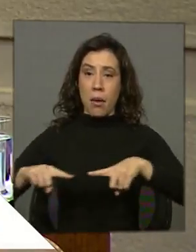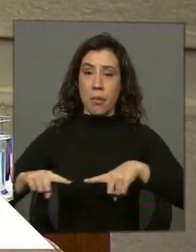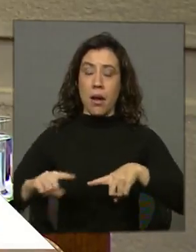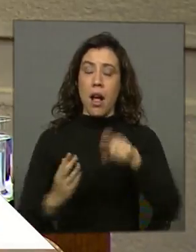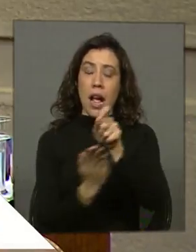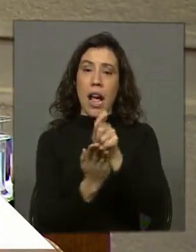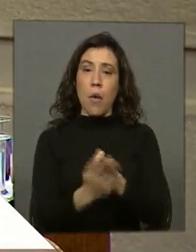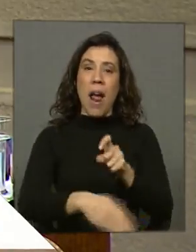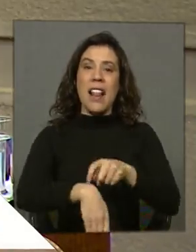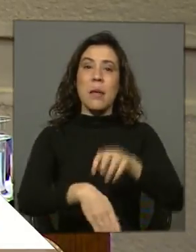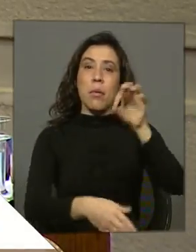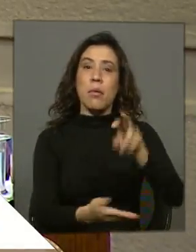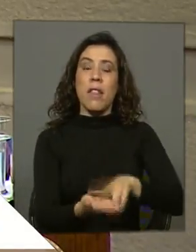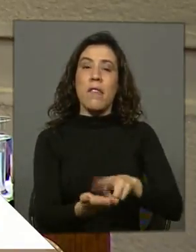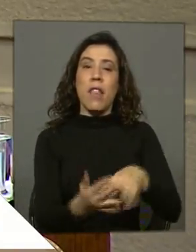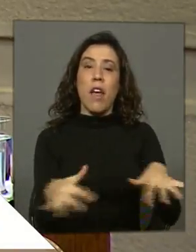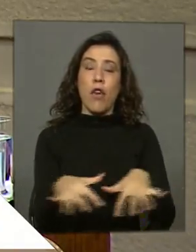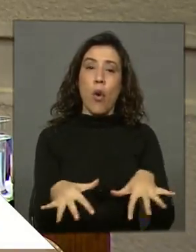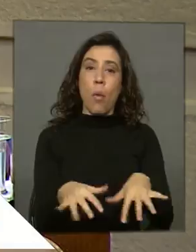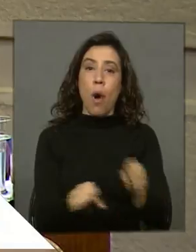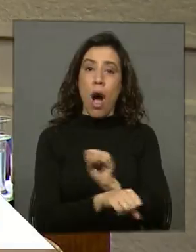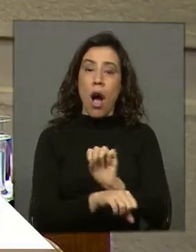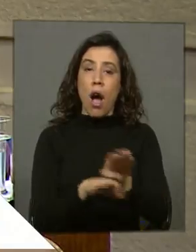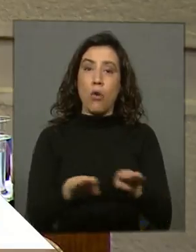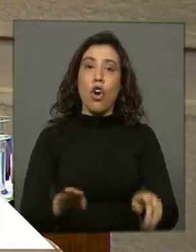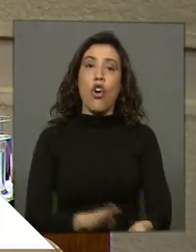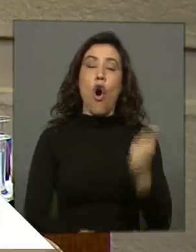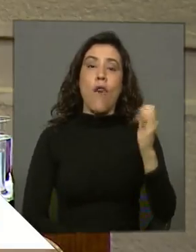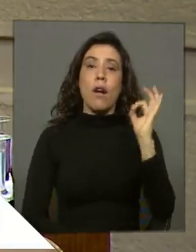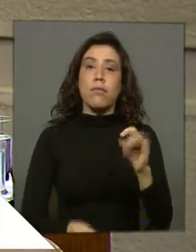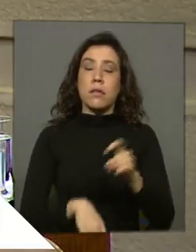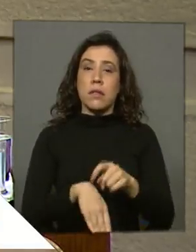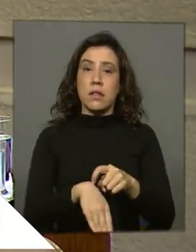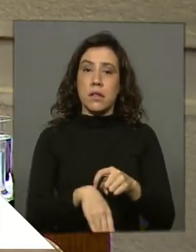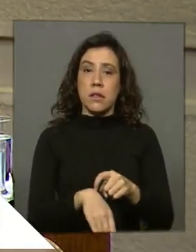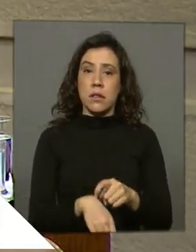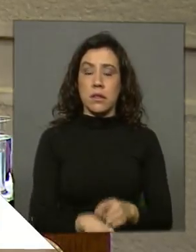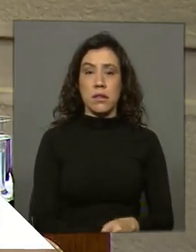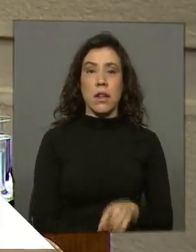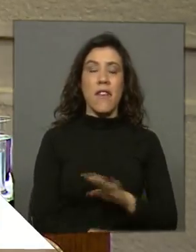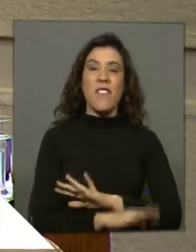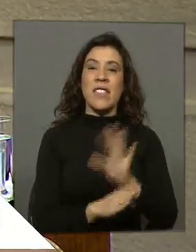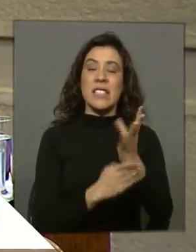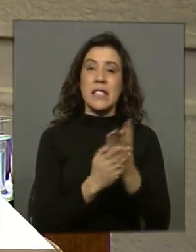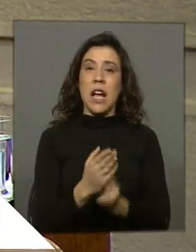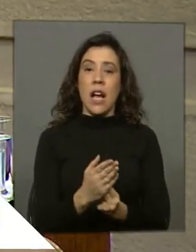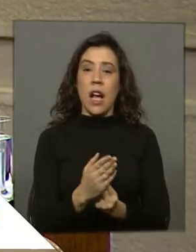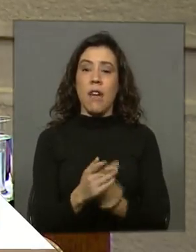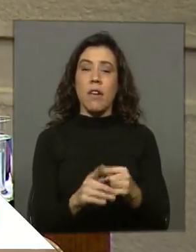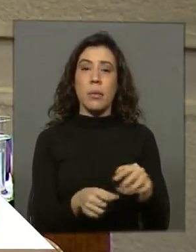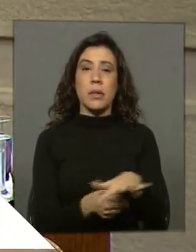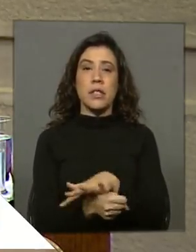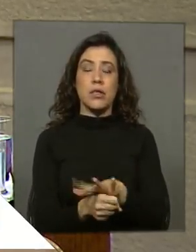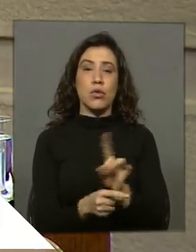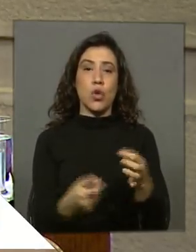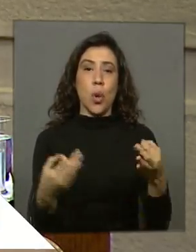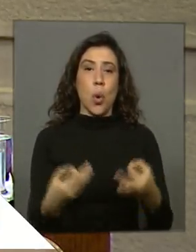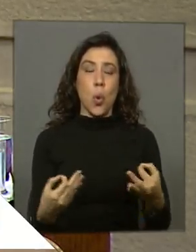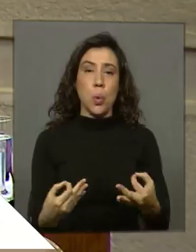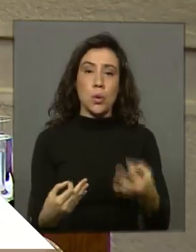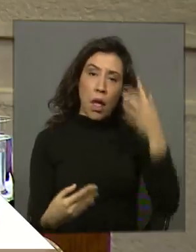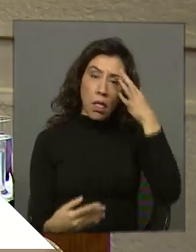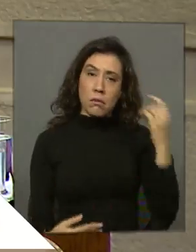calcular el tiempo efectivamente utilizado y cobrar solo por ello con esto se elimina una situación injusta y